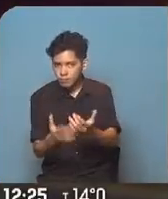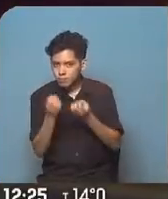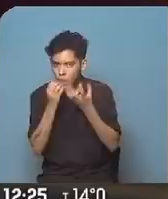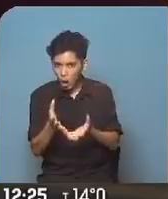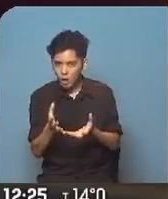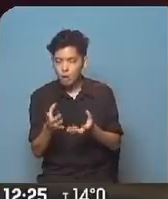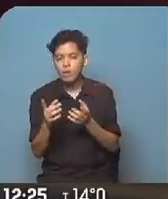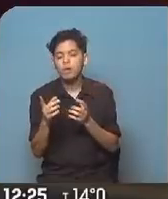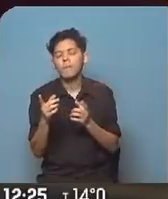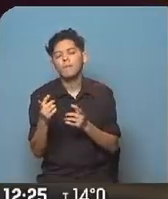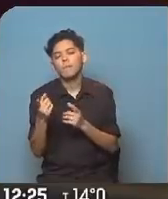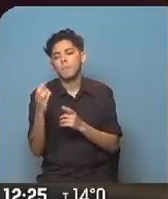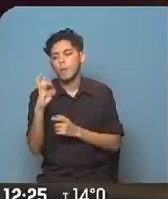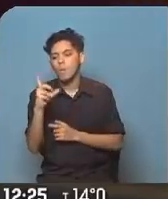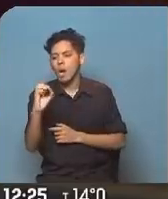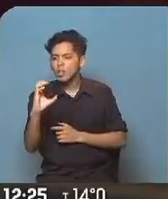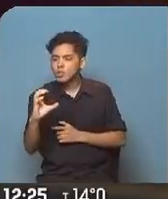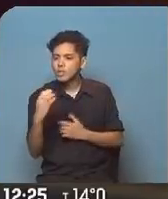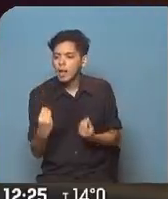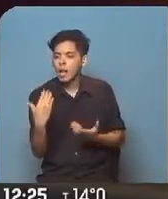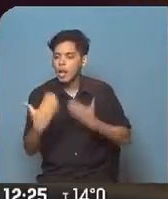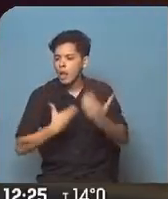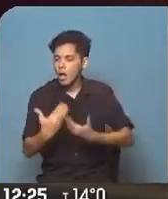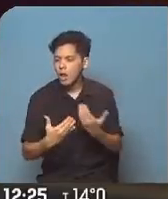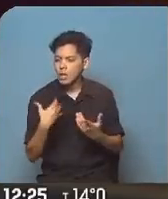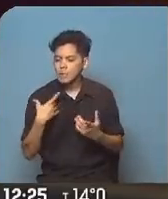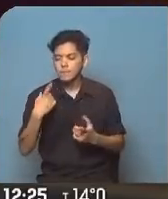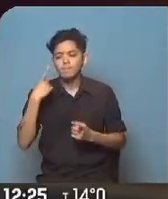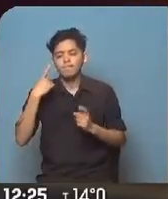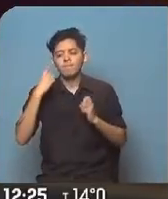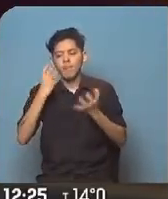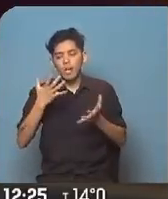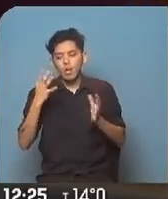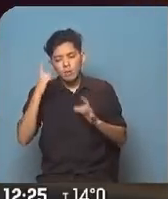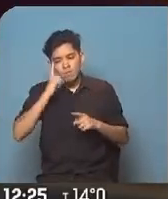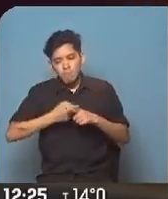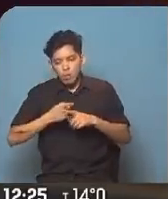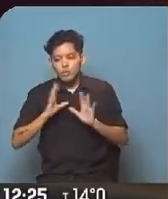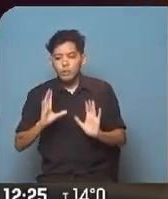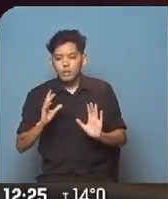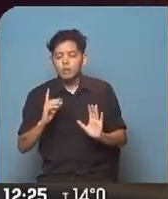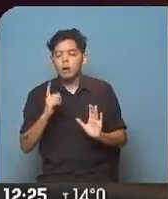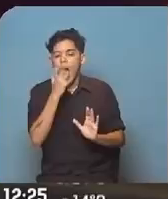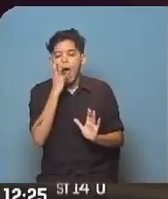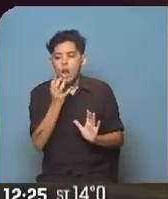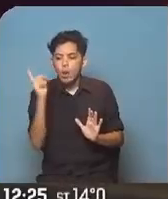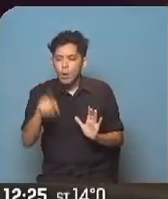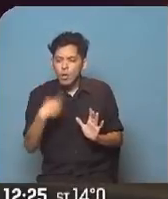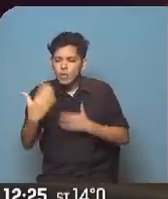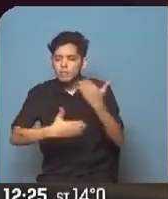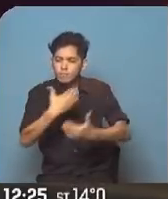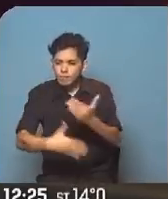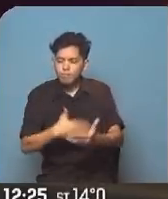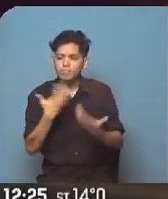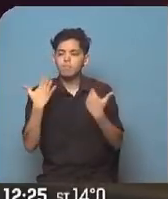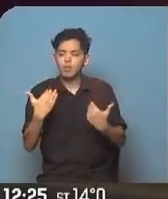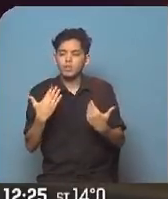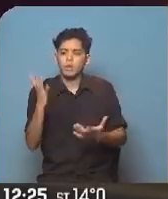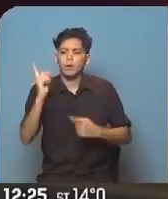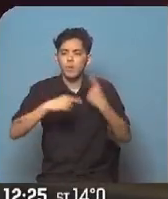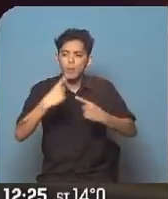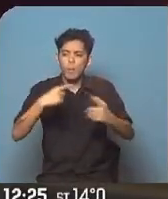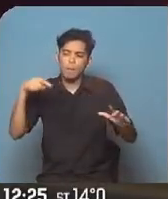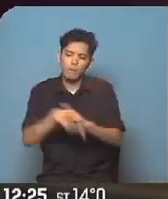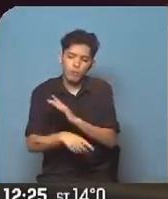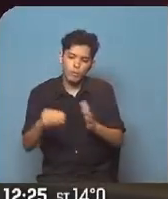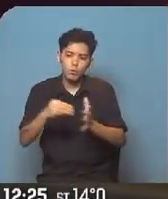central es positivo, digamos, en el siguiente sentido. Creo que eso es algo que venía pasando y que iba a seguir pasando y que probablemente se